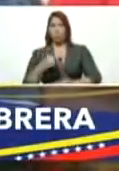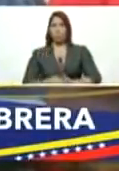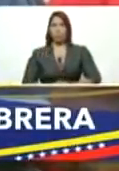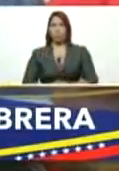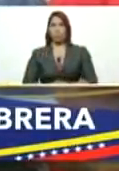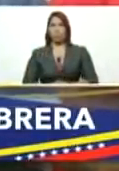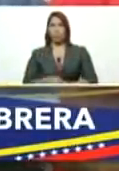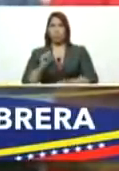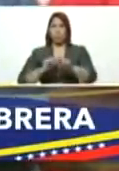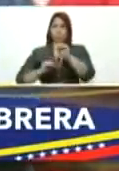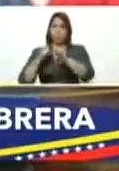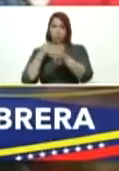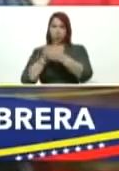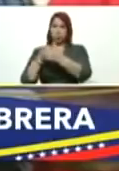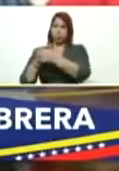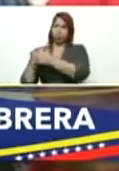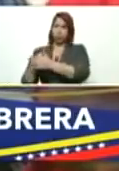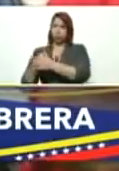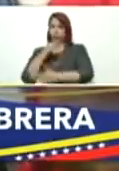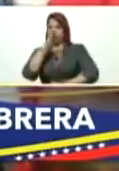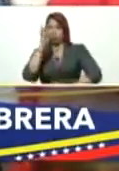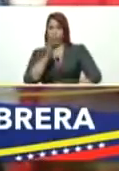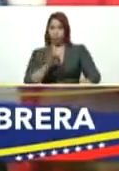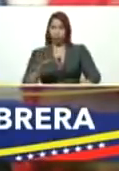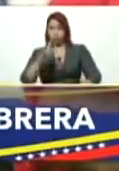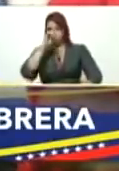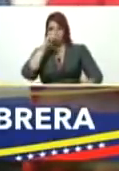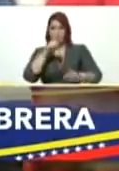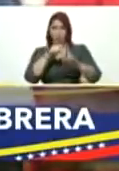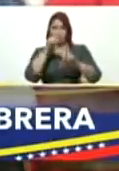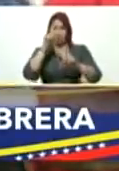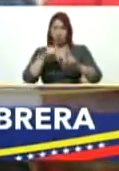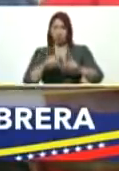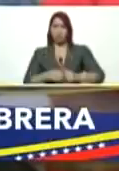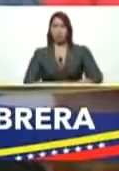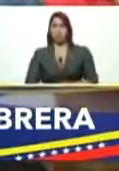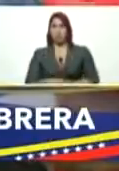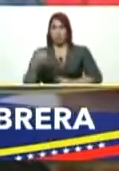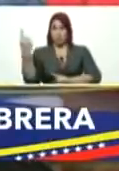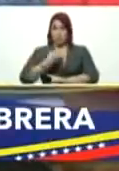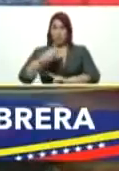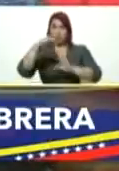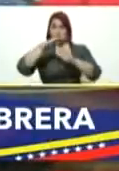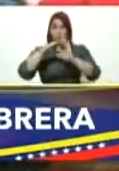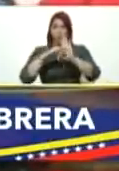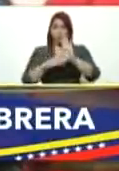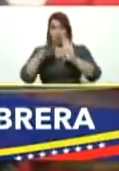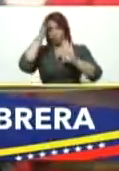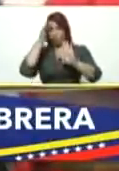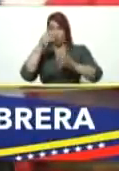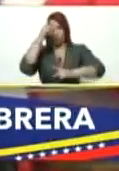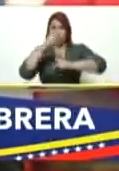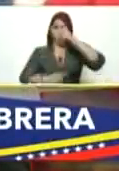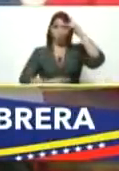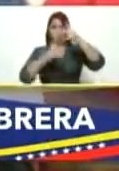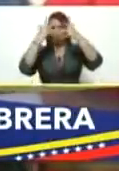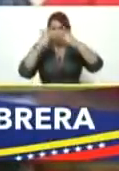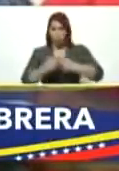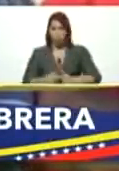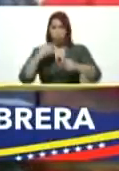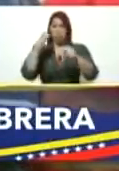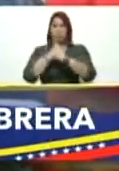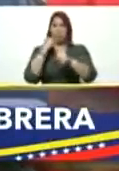sindicatos y federaciones en el marco de sus instrucciones como consejos productivos de trabajadores y